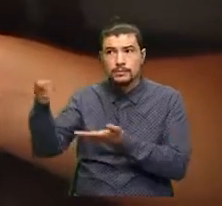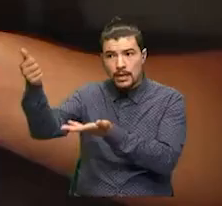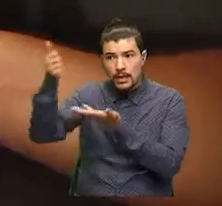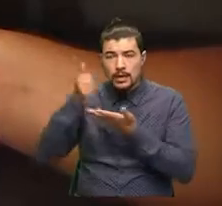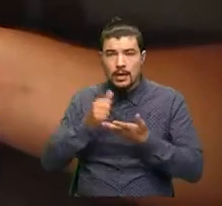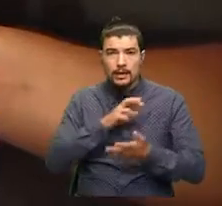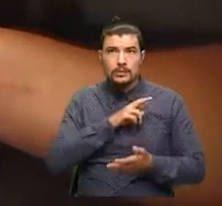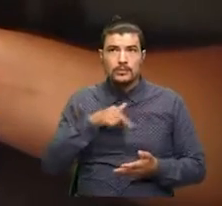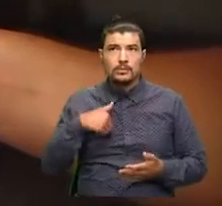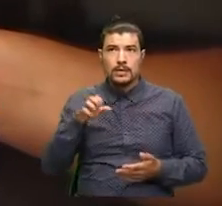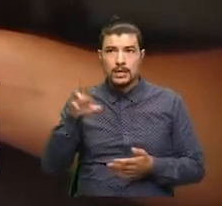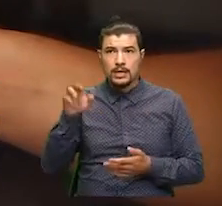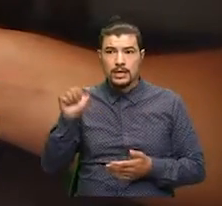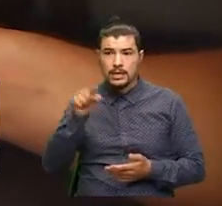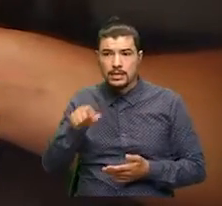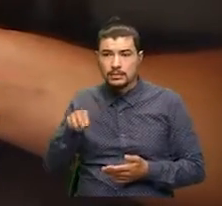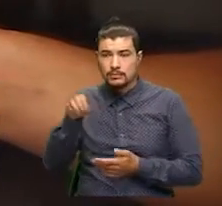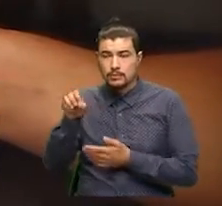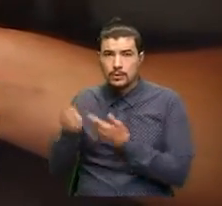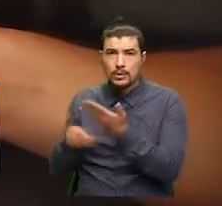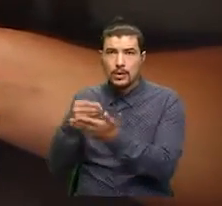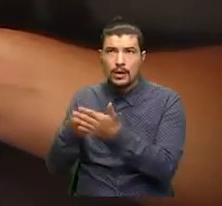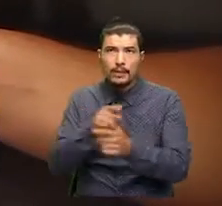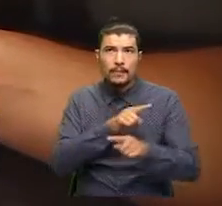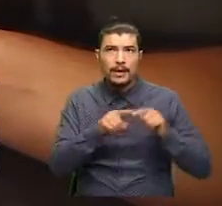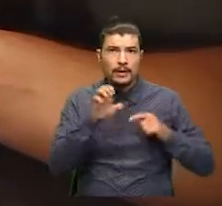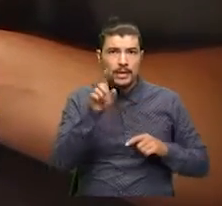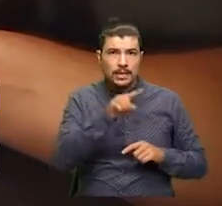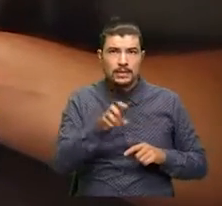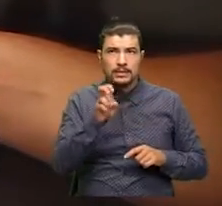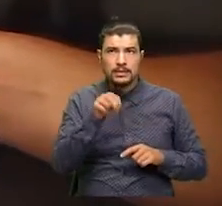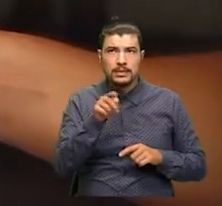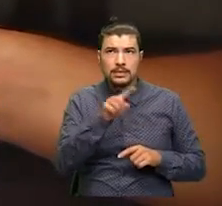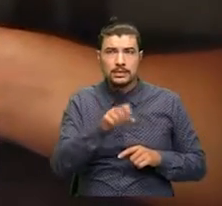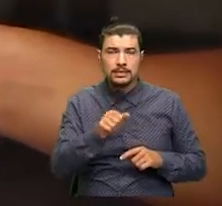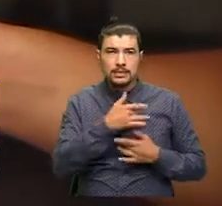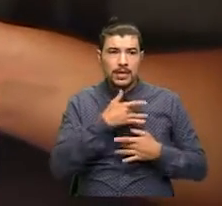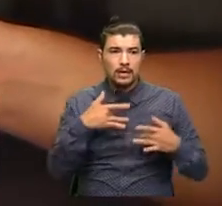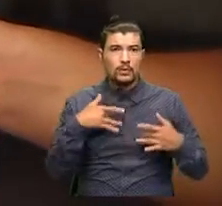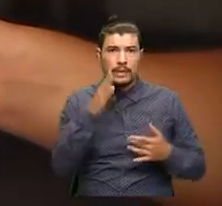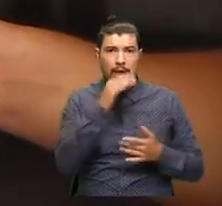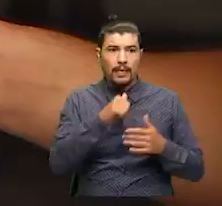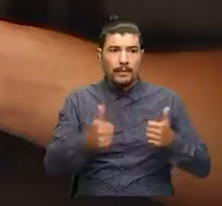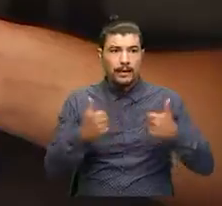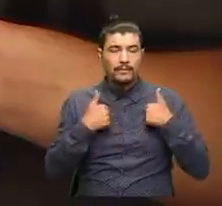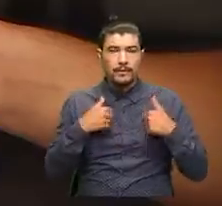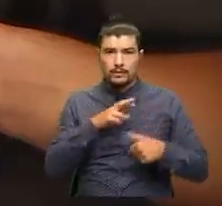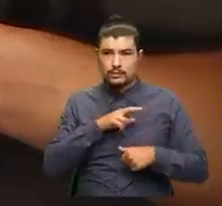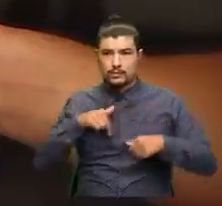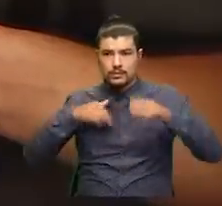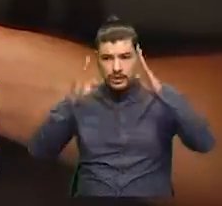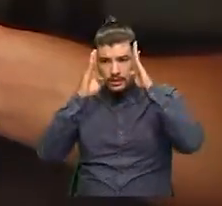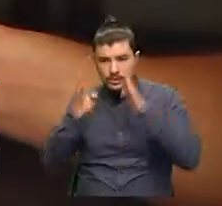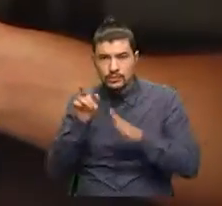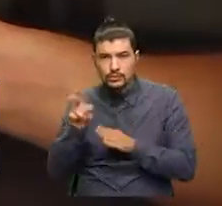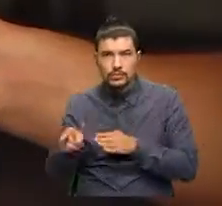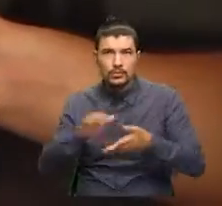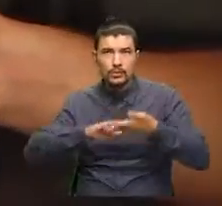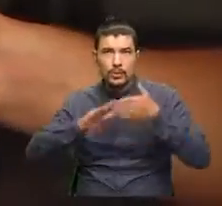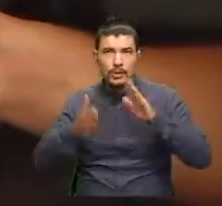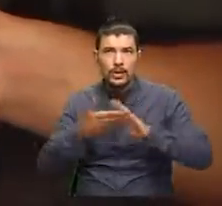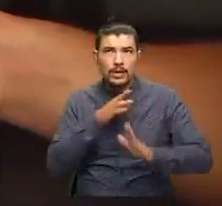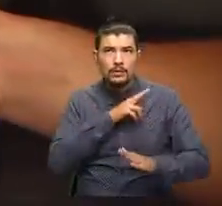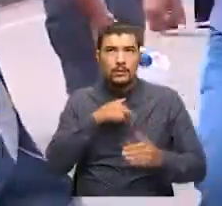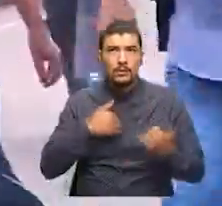que al eran momentos por ejemplo se le ha consignado pero la es en salud no se ha visto beneficiada con esto estamos atendiendo a esta población las urgencias nada más